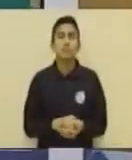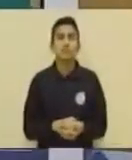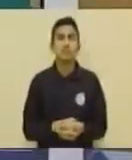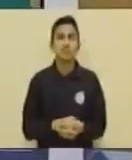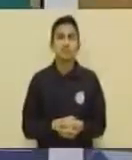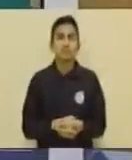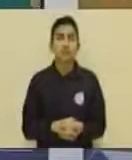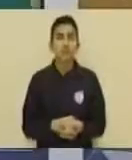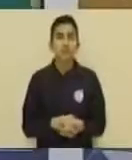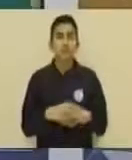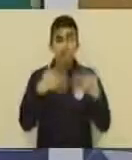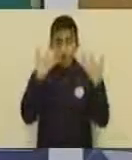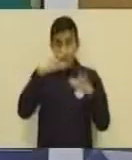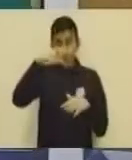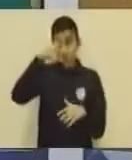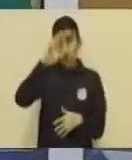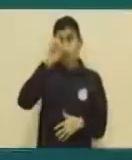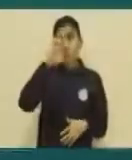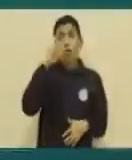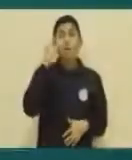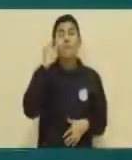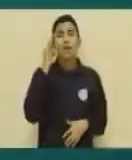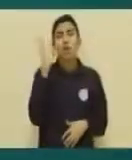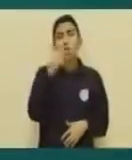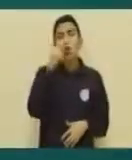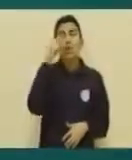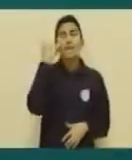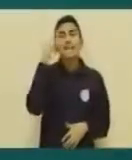Y el promedio de nuestro tirador 2 fue de